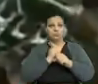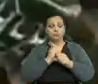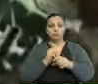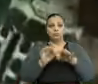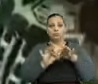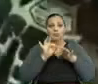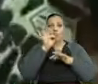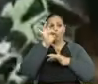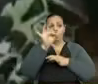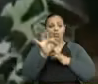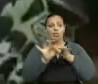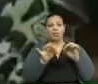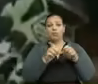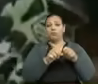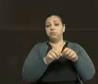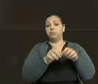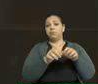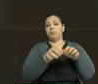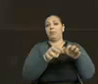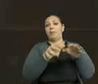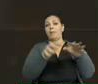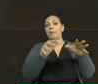No pararon. Los bomberos no pararon.